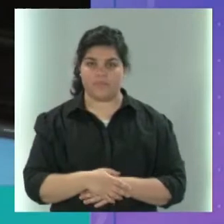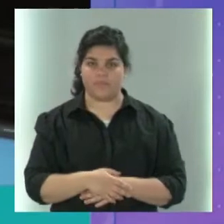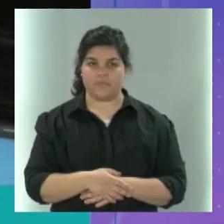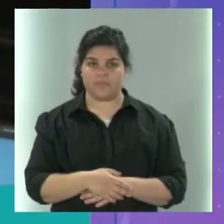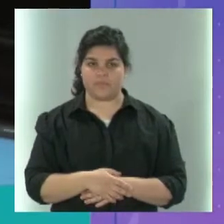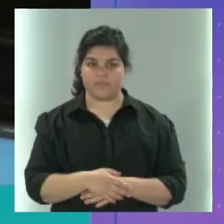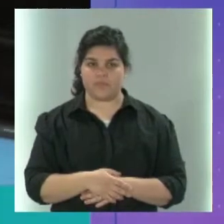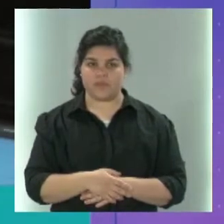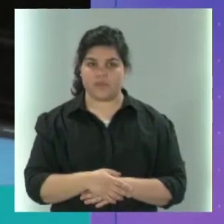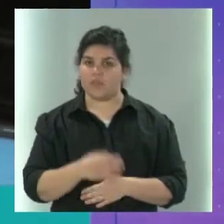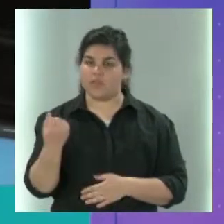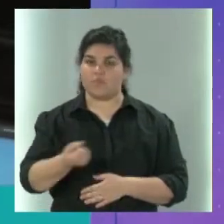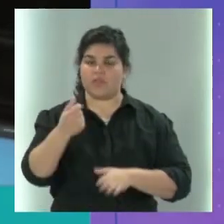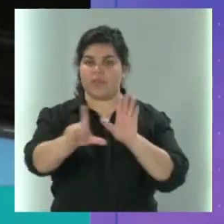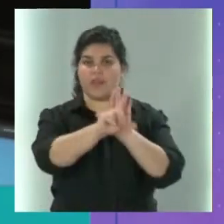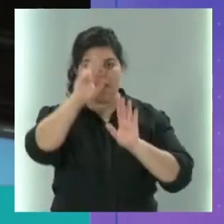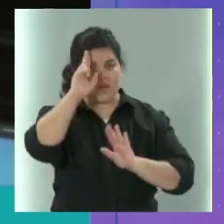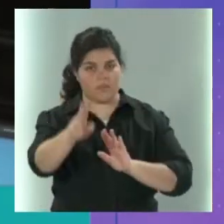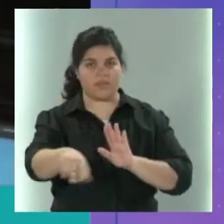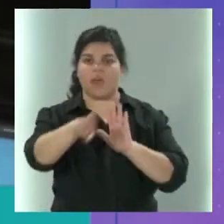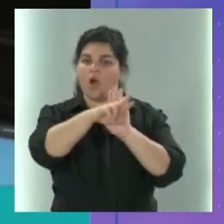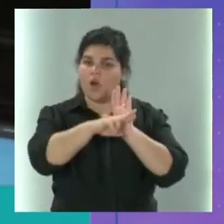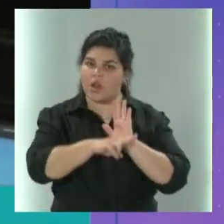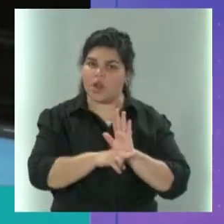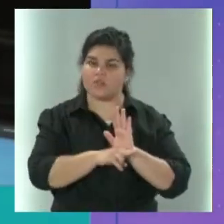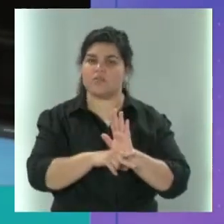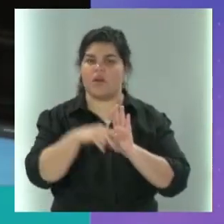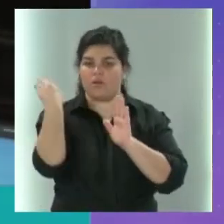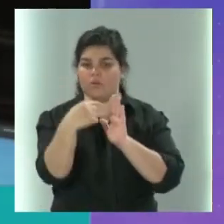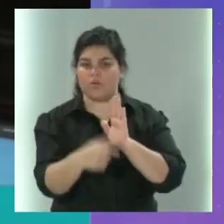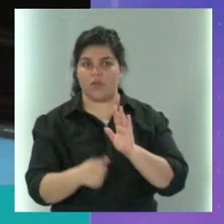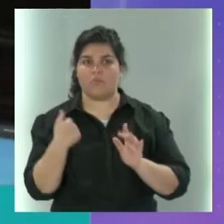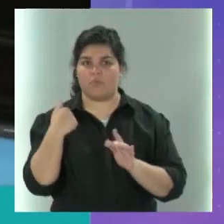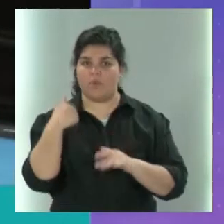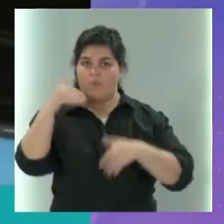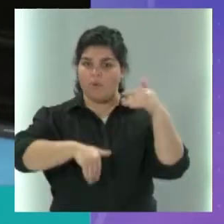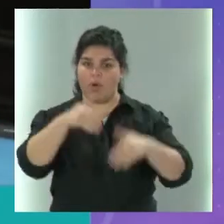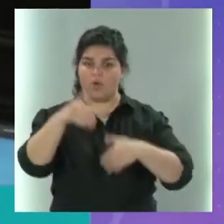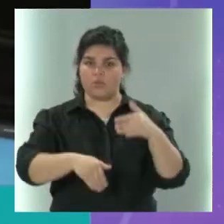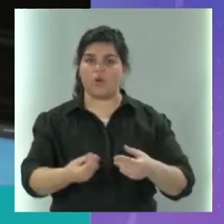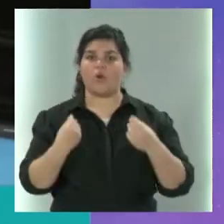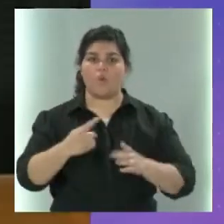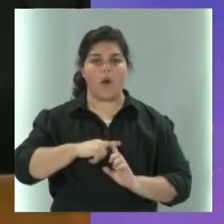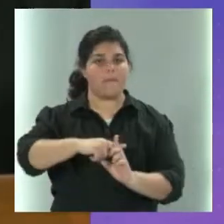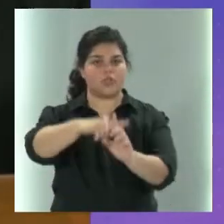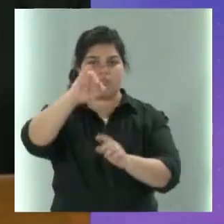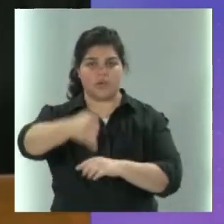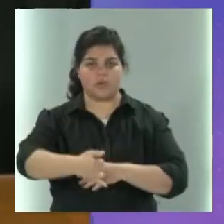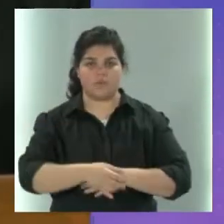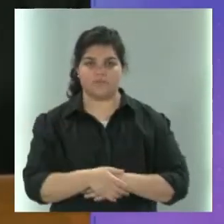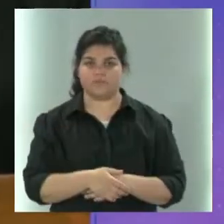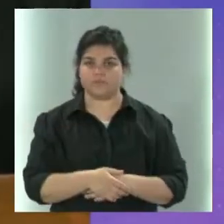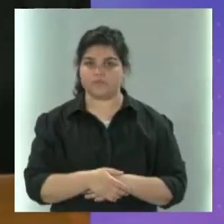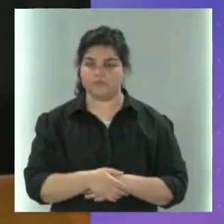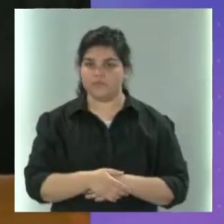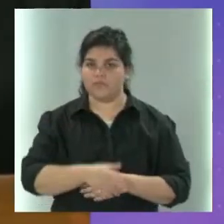La forma es respetando las leyes, ordenanzas, normas, en que mi votación será en positivo. Entonces, hay mucha gente que